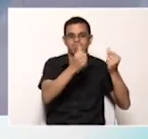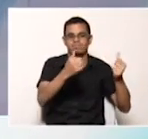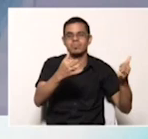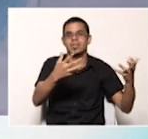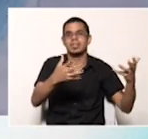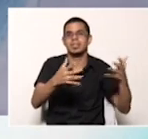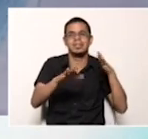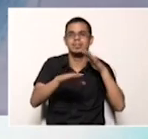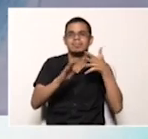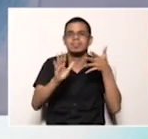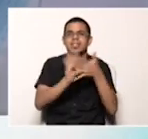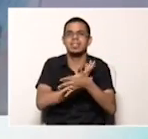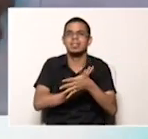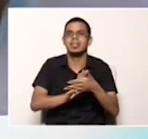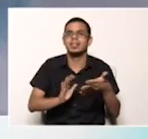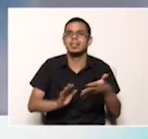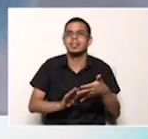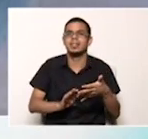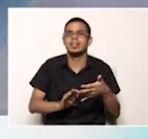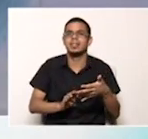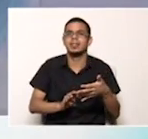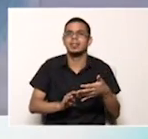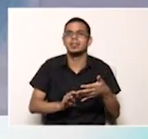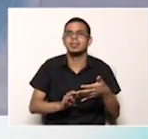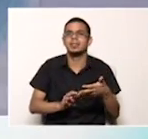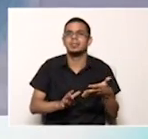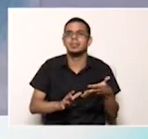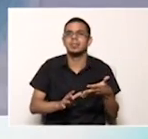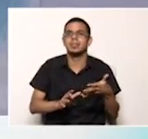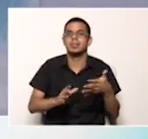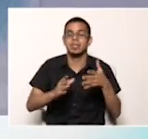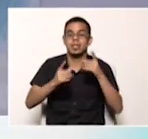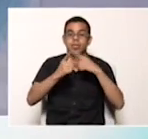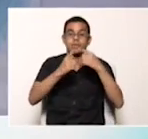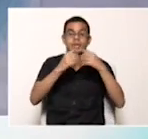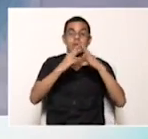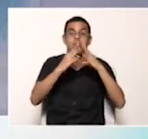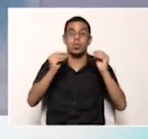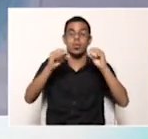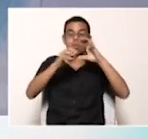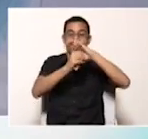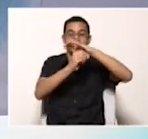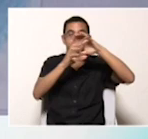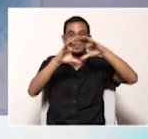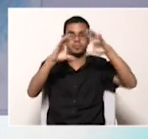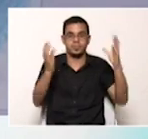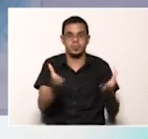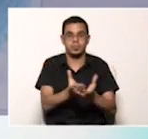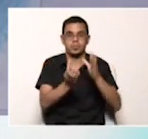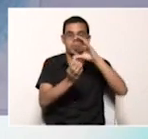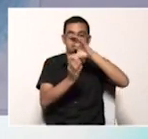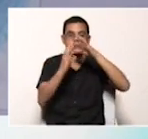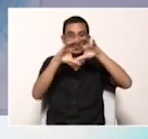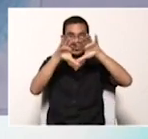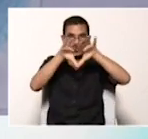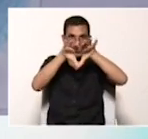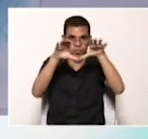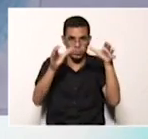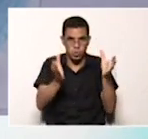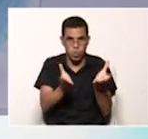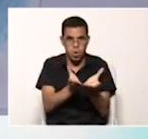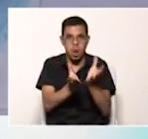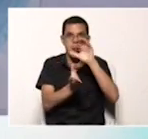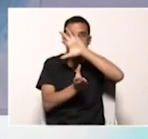pasar? Esto se va a reducir y va a tener un calentamiento por gases y partículas de la humedad.